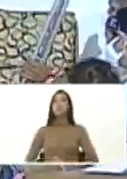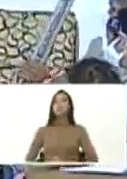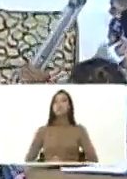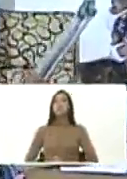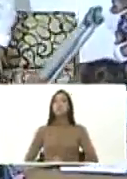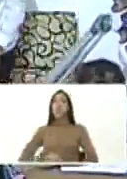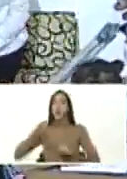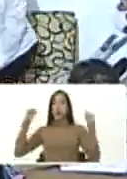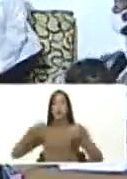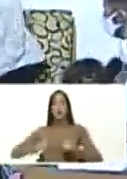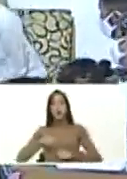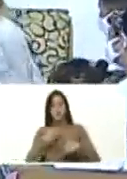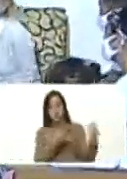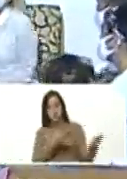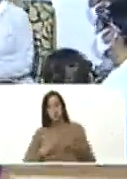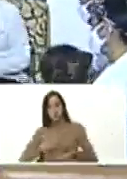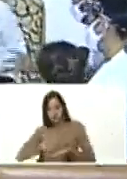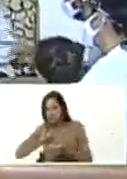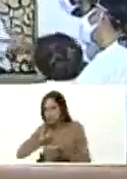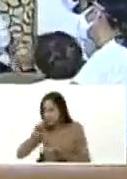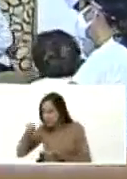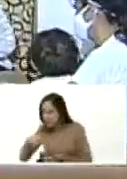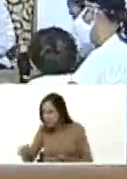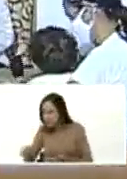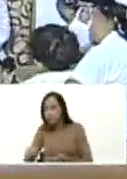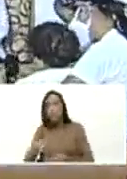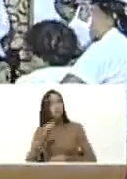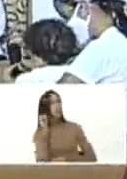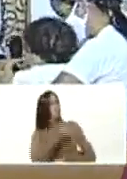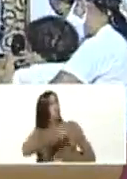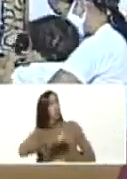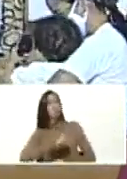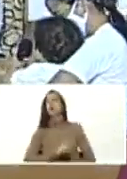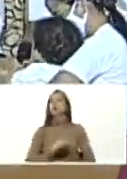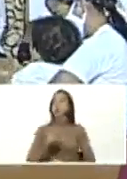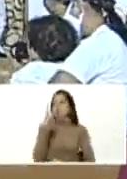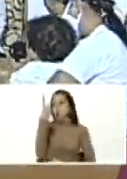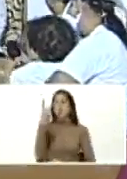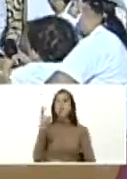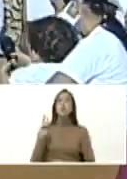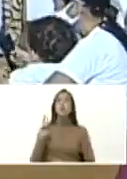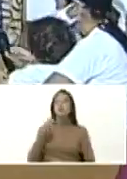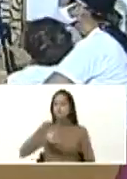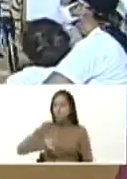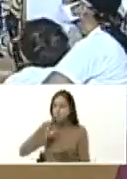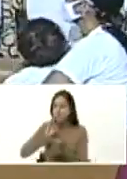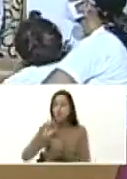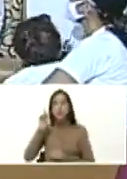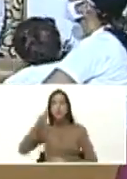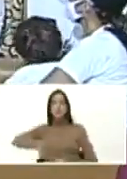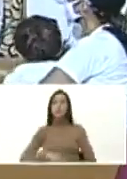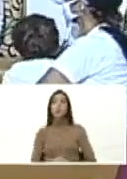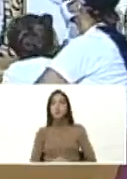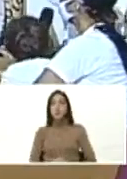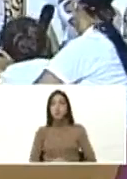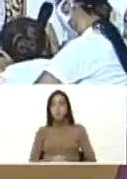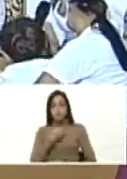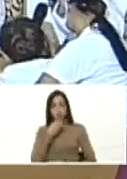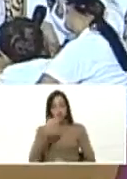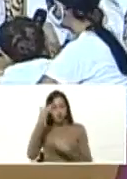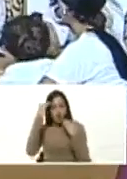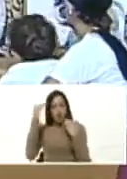¿Aceptan mi invitación a un café? Claro que sí, presidente. Hasta dos cafés, dice Ricardo. Bueno, mi